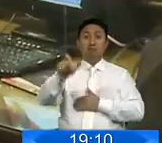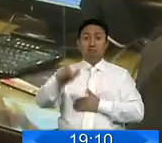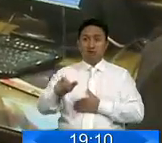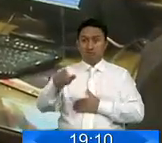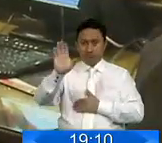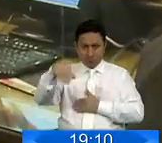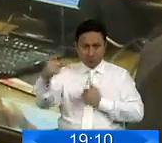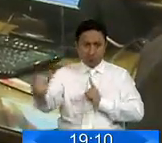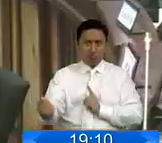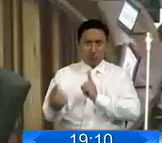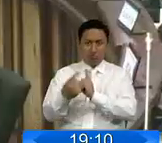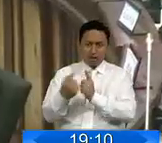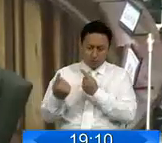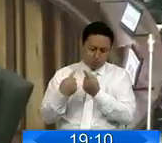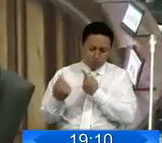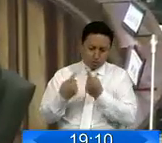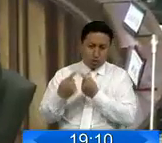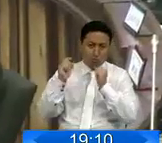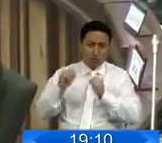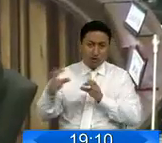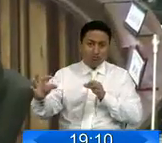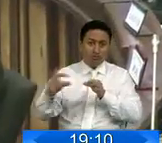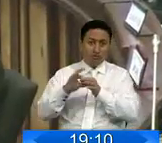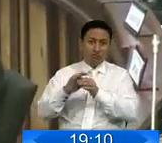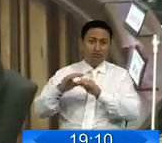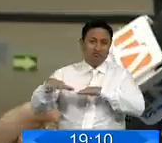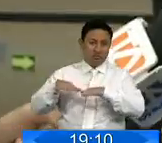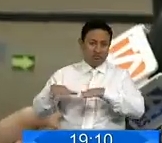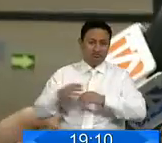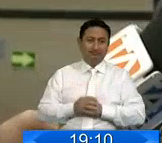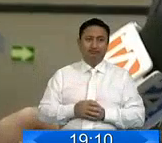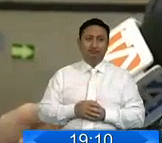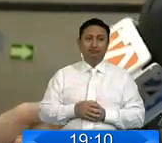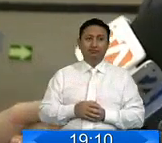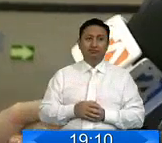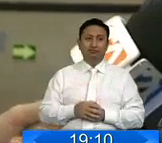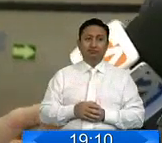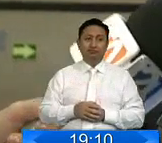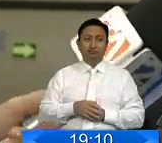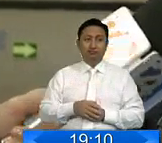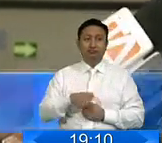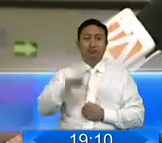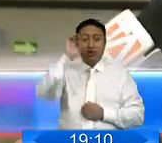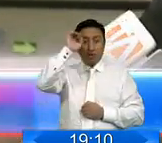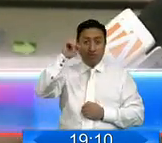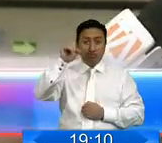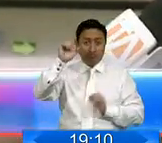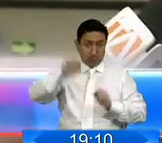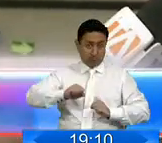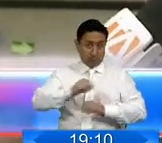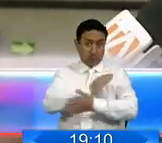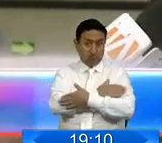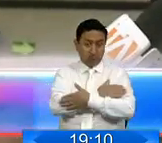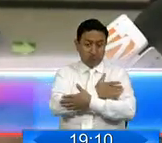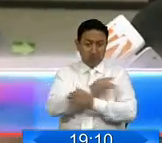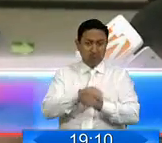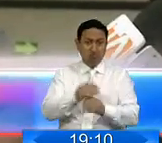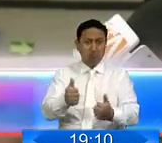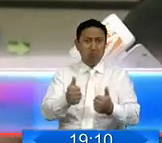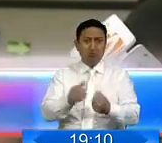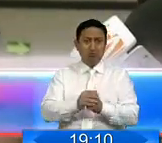en conjunto, sobre todo en estos temas sensibles. Bueno, saludo esa posición, me parece correcto lo que le faltaba a este